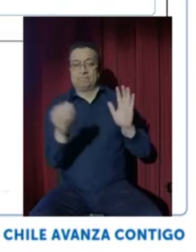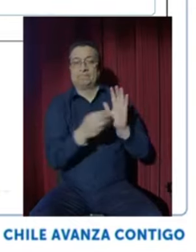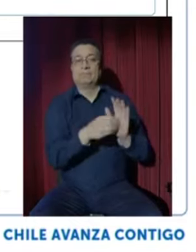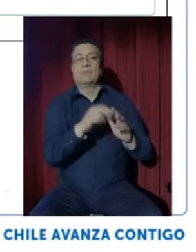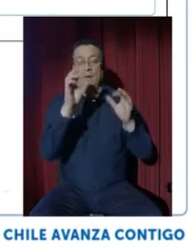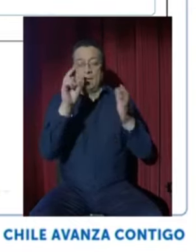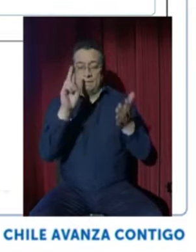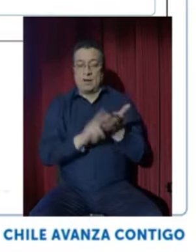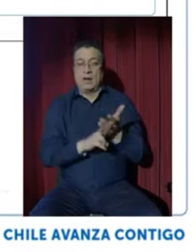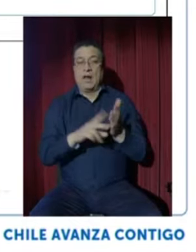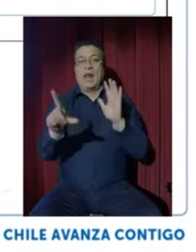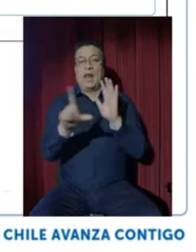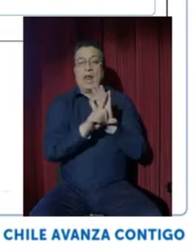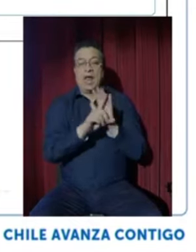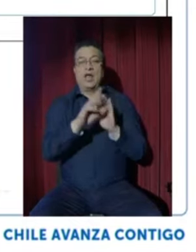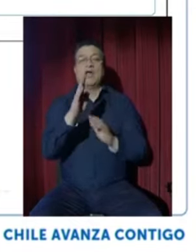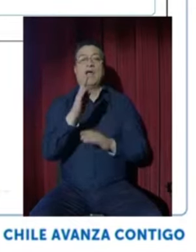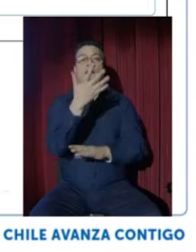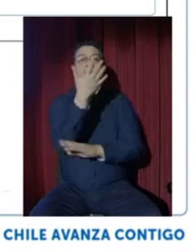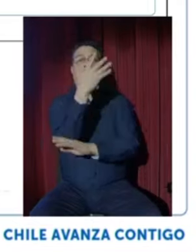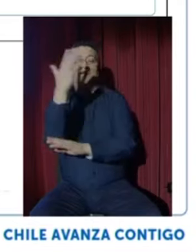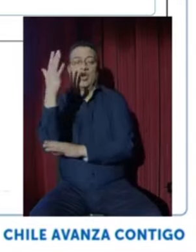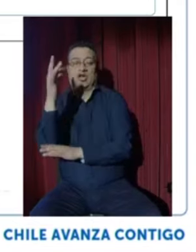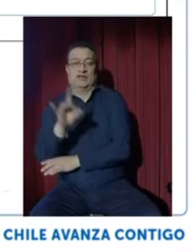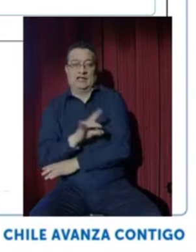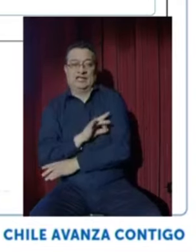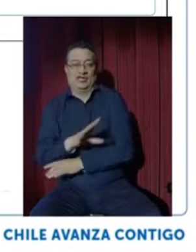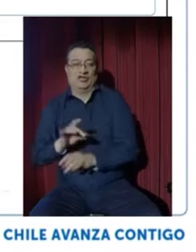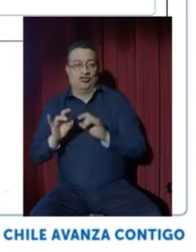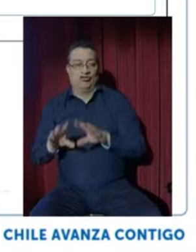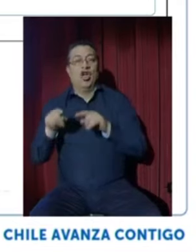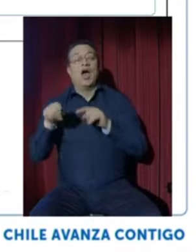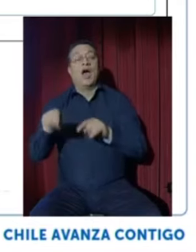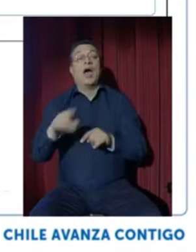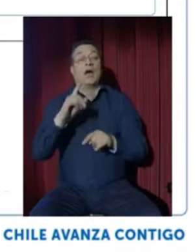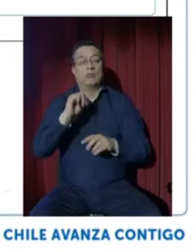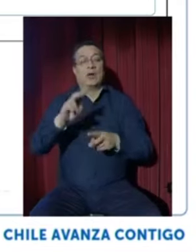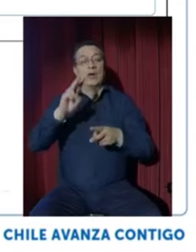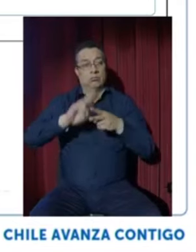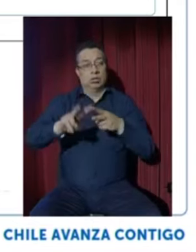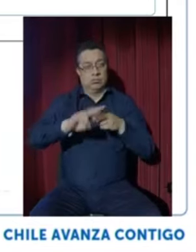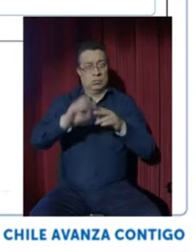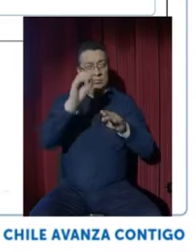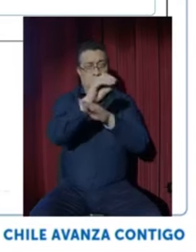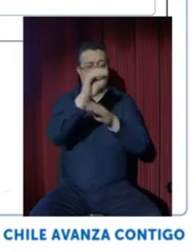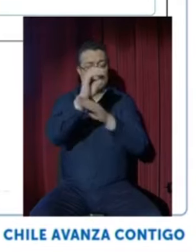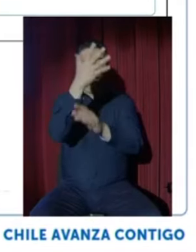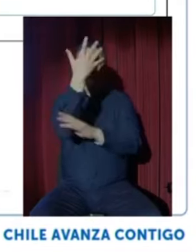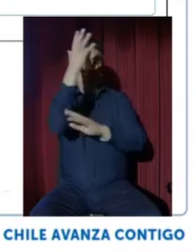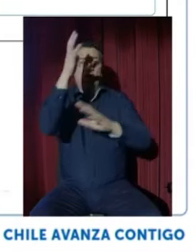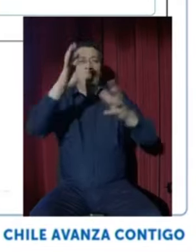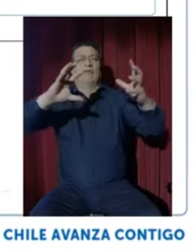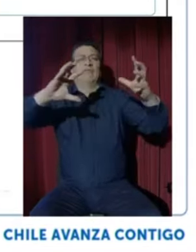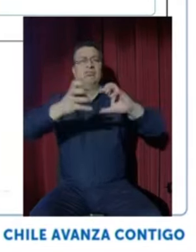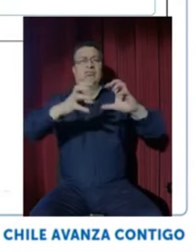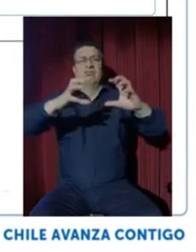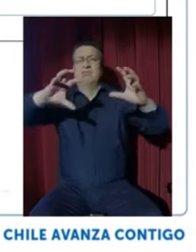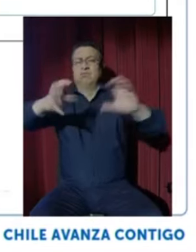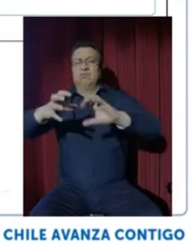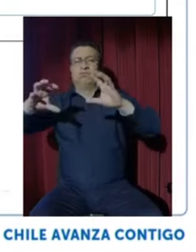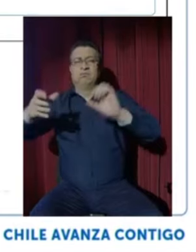efectivamente la ley de bosque nativo y que tenga el fomento adecuado para poder restaurar bosques que realmente están deteriorados o